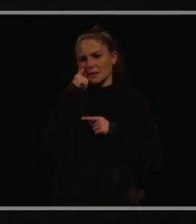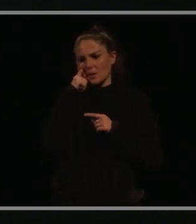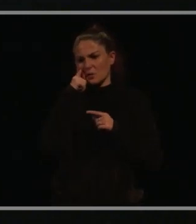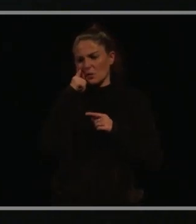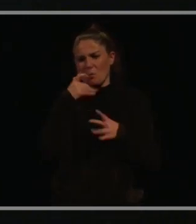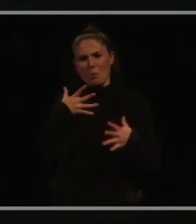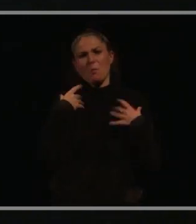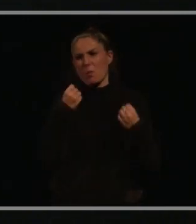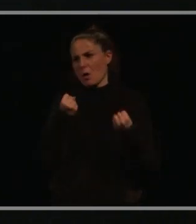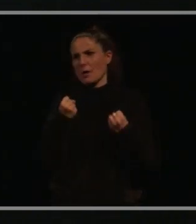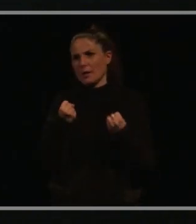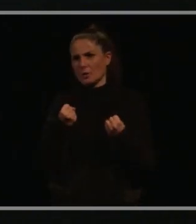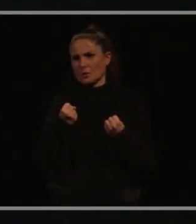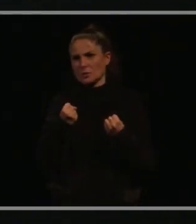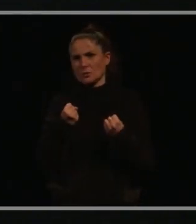enormemente poderosos.